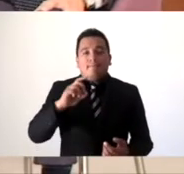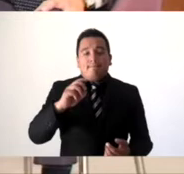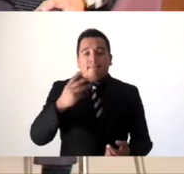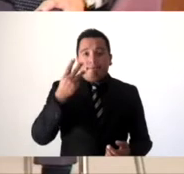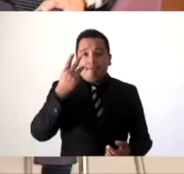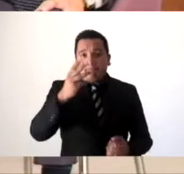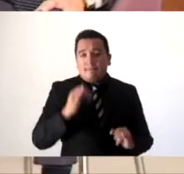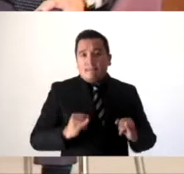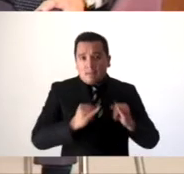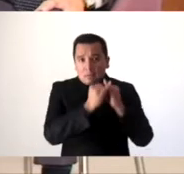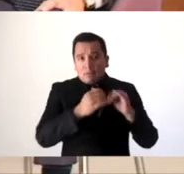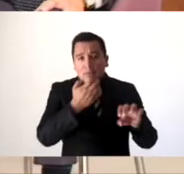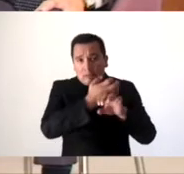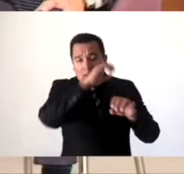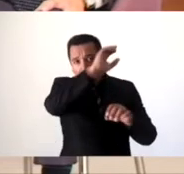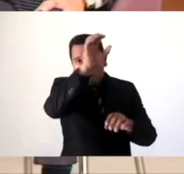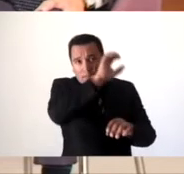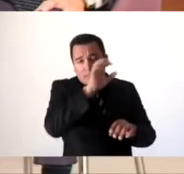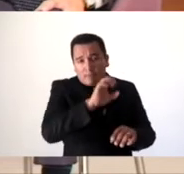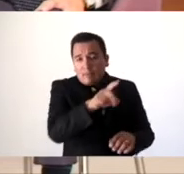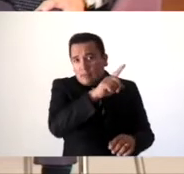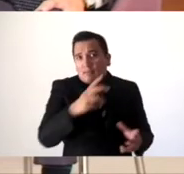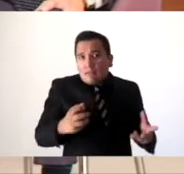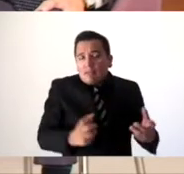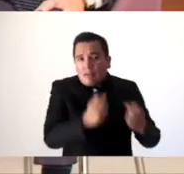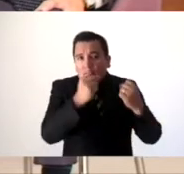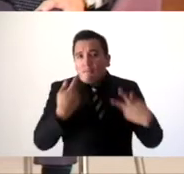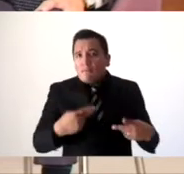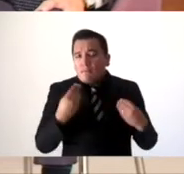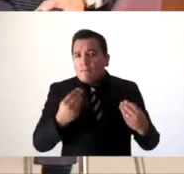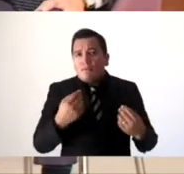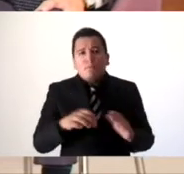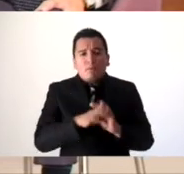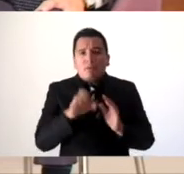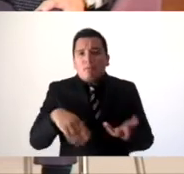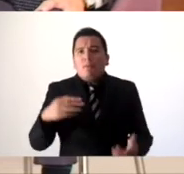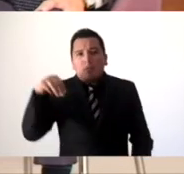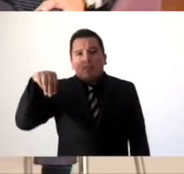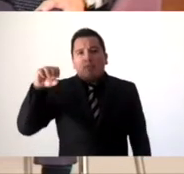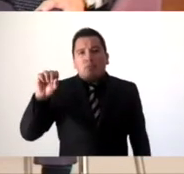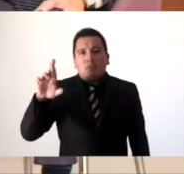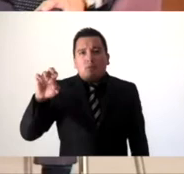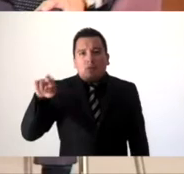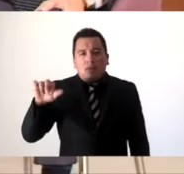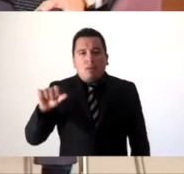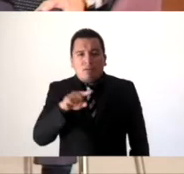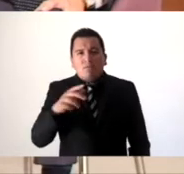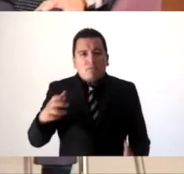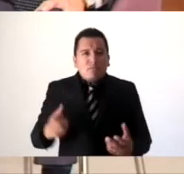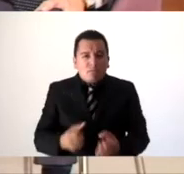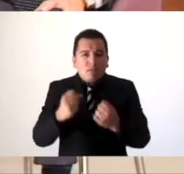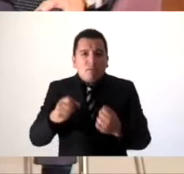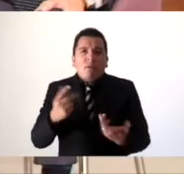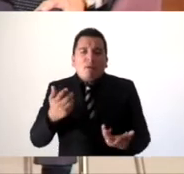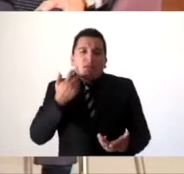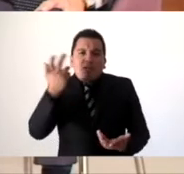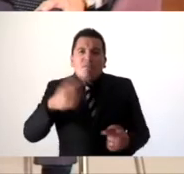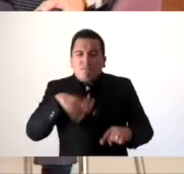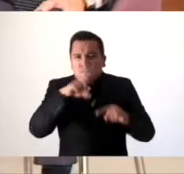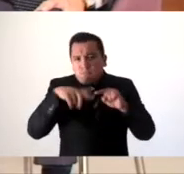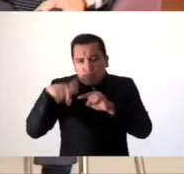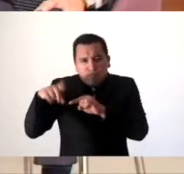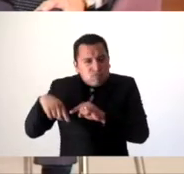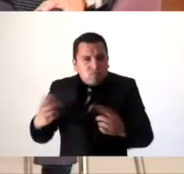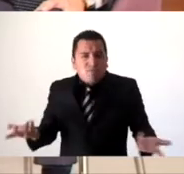institutos electorales que hay en los estados. Ahí ganaron, y ganaron muchos de Morena, debo de decir. Y hoy viene toda una